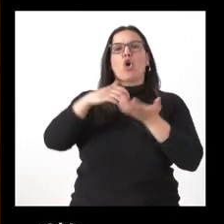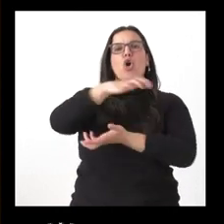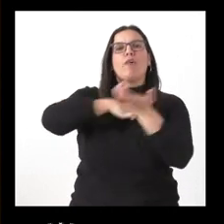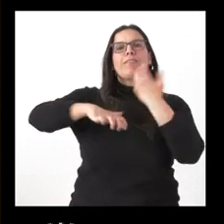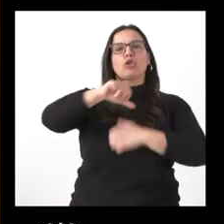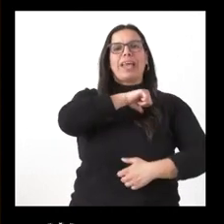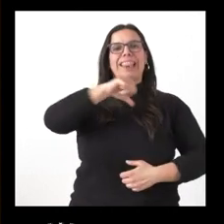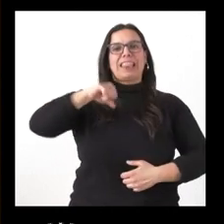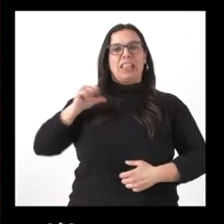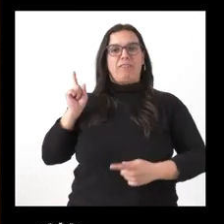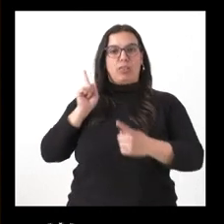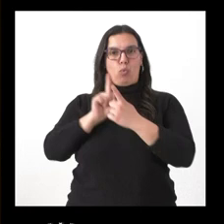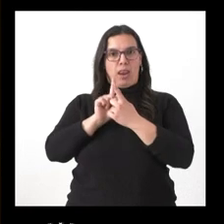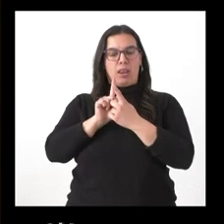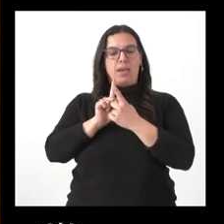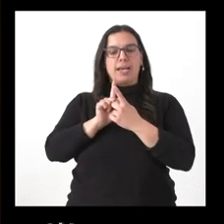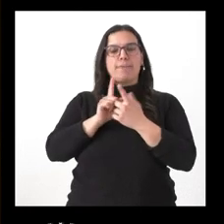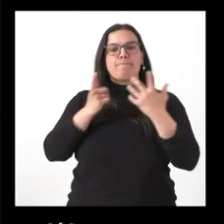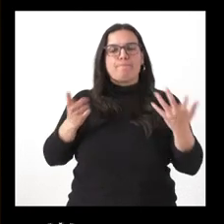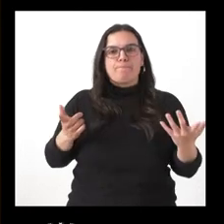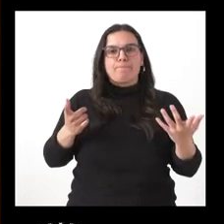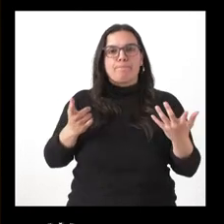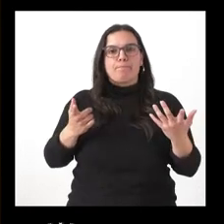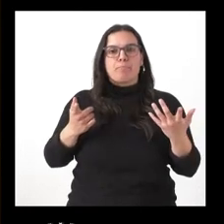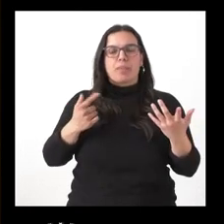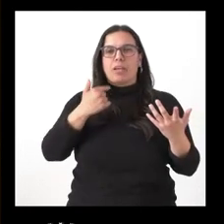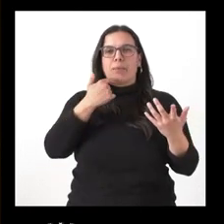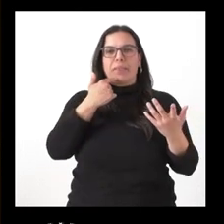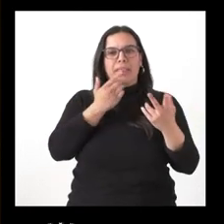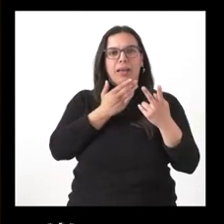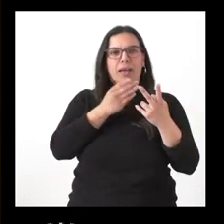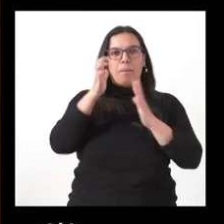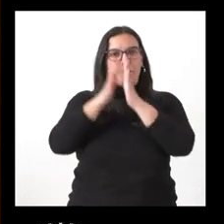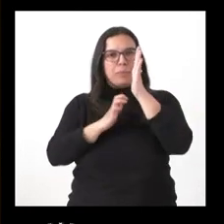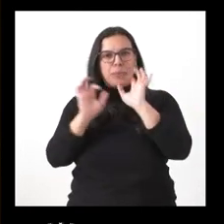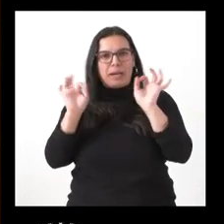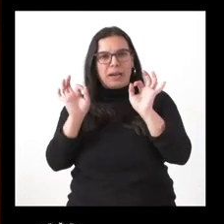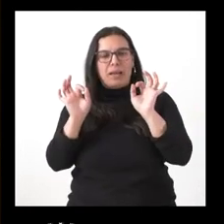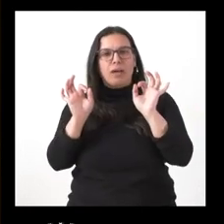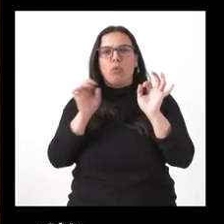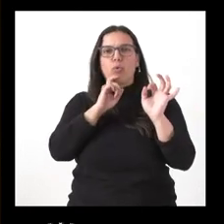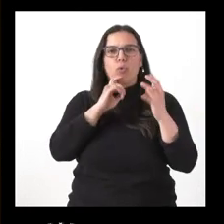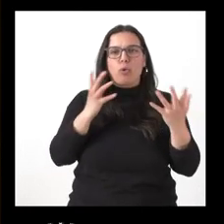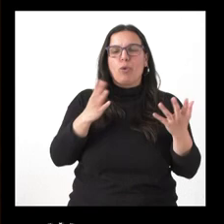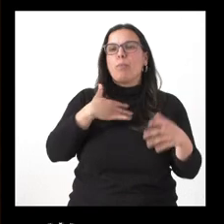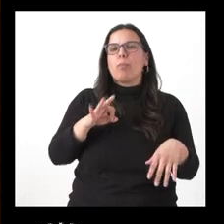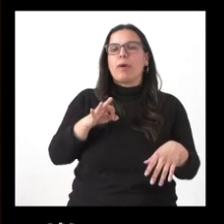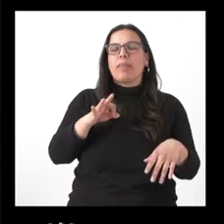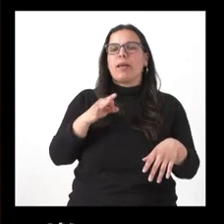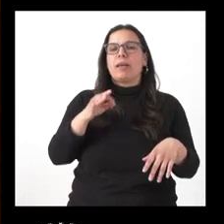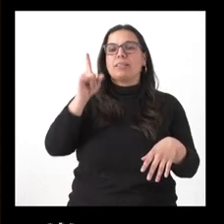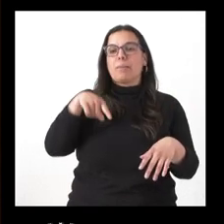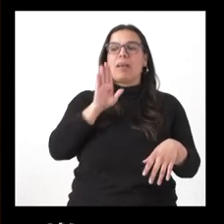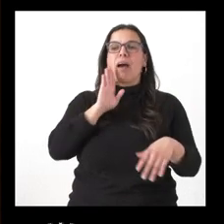la al menos en la nota de prensa no figura que esa sea una de las vías por la que se va a reducir el presupuesto y no sé si nos puede contestar a lo que planteaba